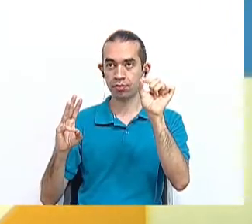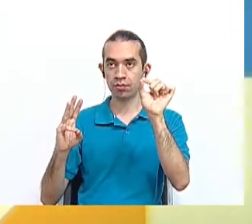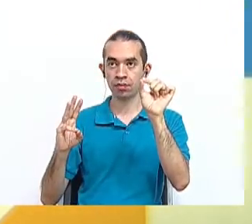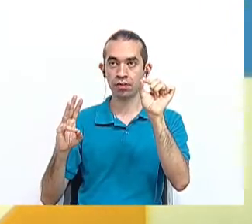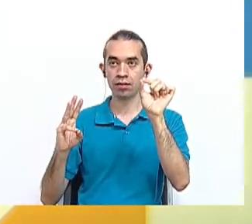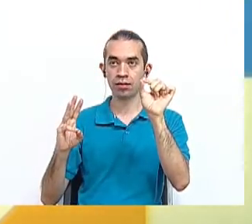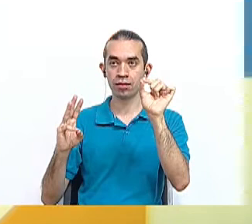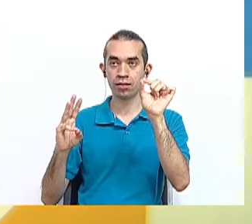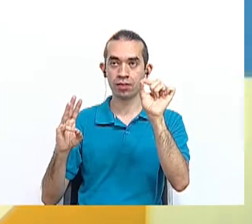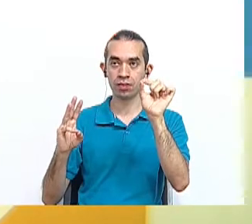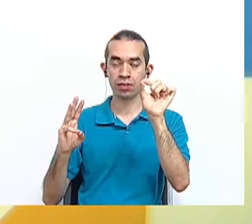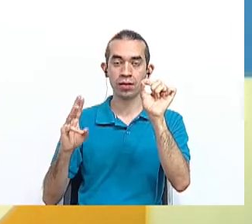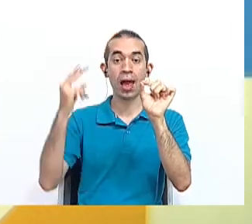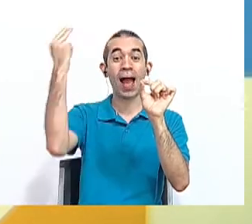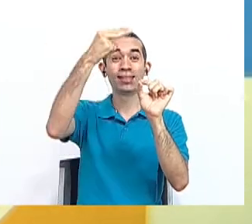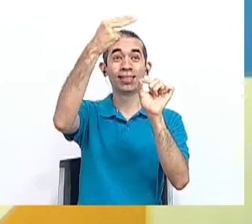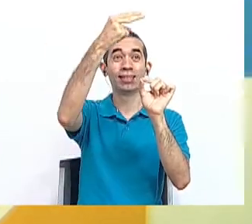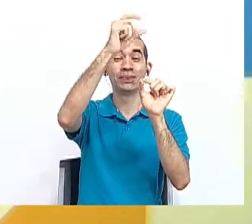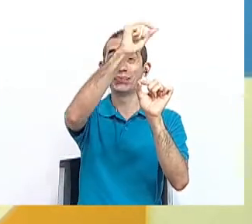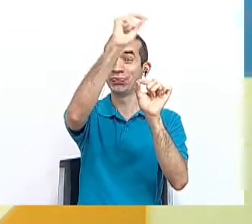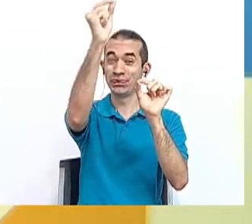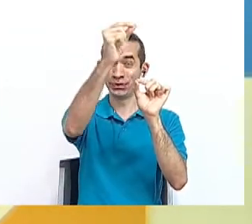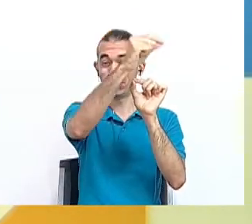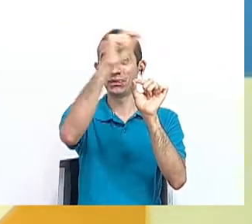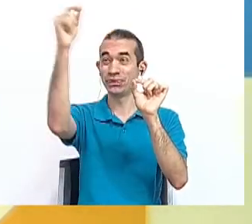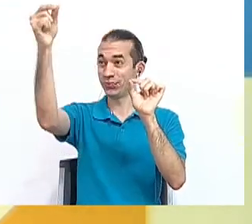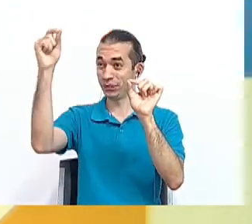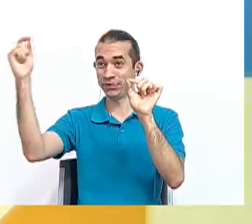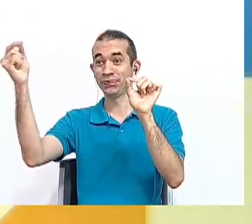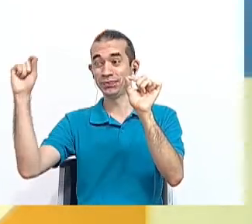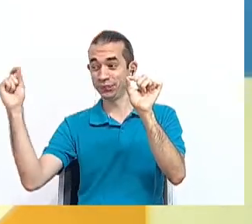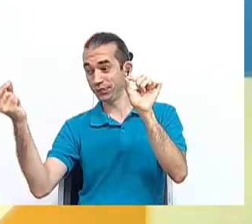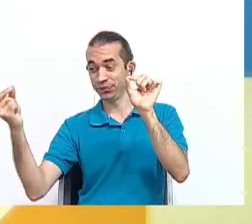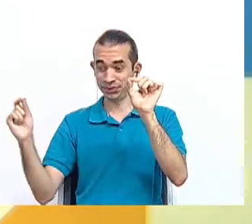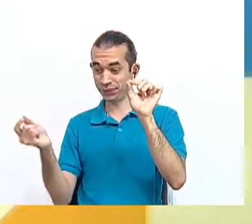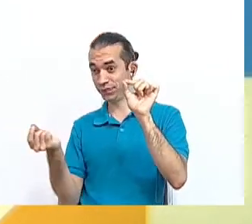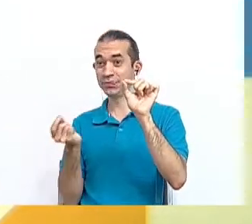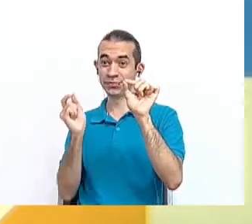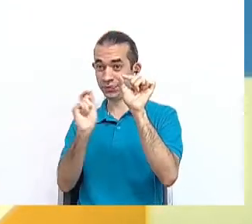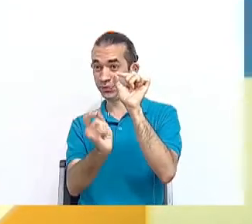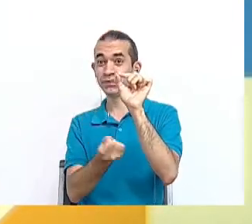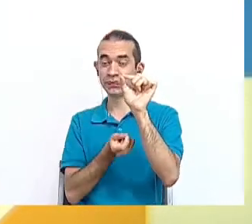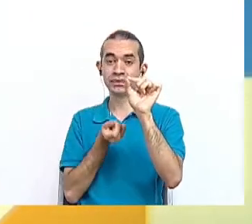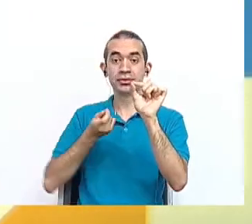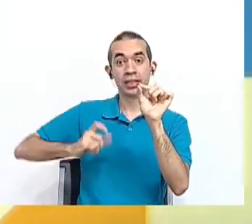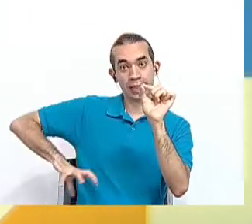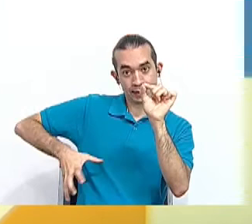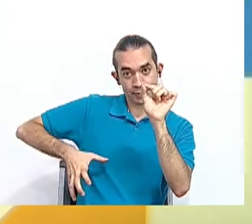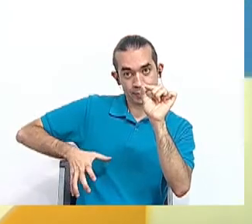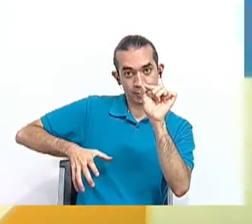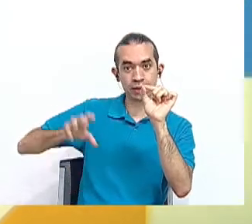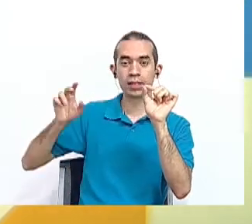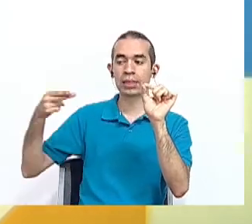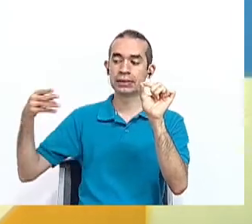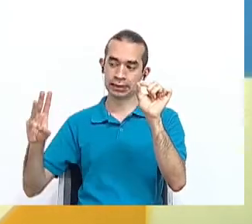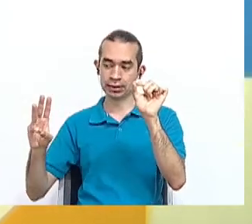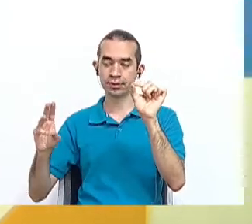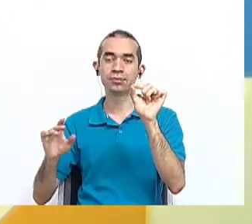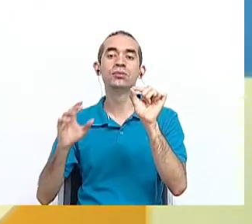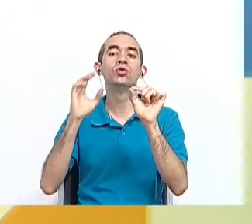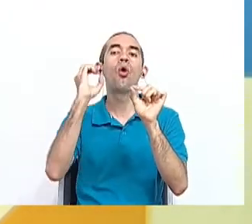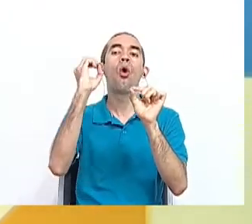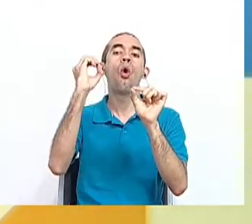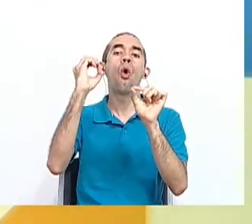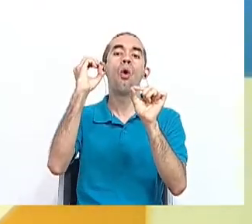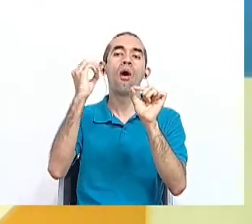12 átomos de hidrógeno, que son las esferitas de color naranja, y luego 6 átomos de oxígeno, que